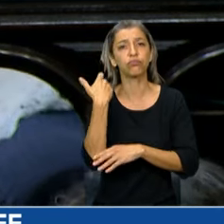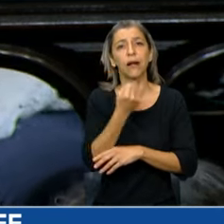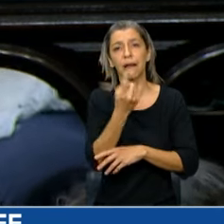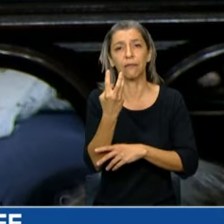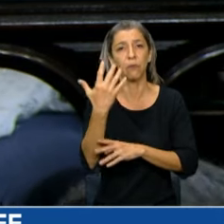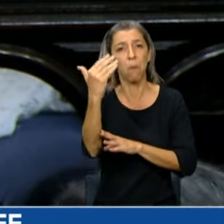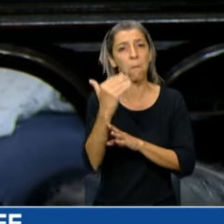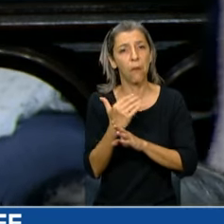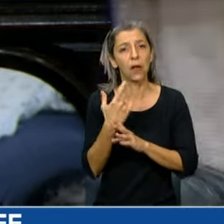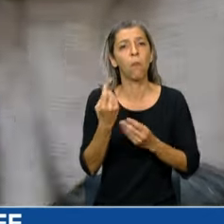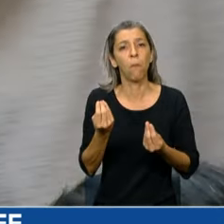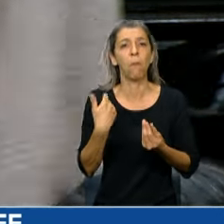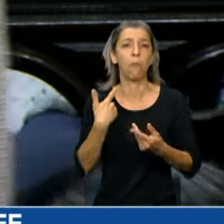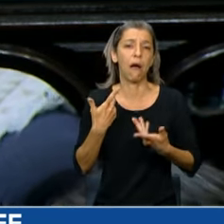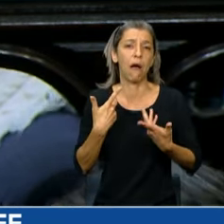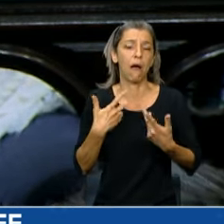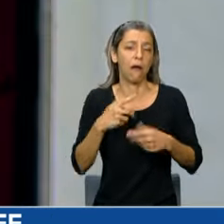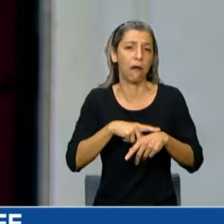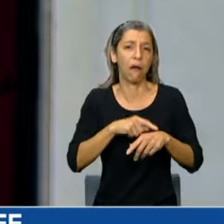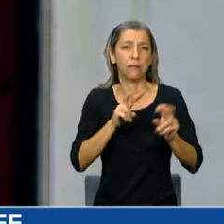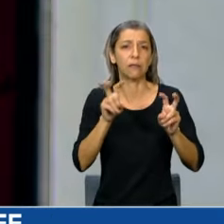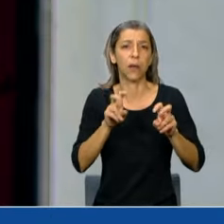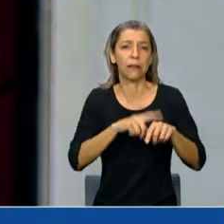sería importante que lo podamos hacer Gracias